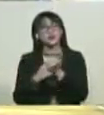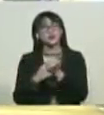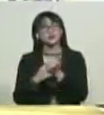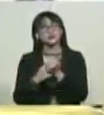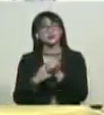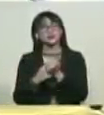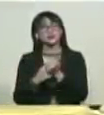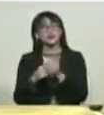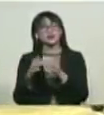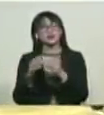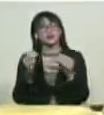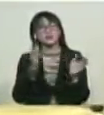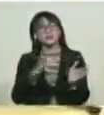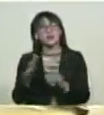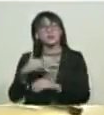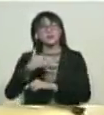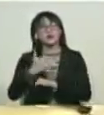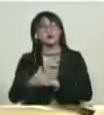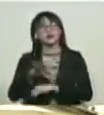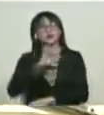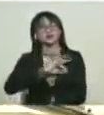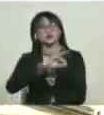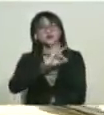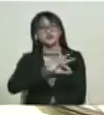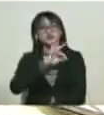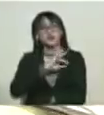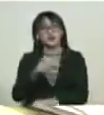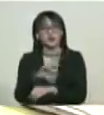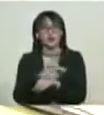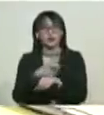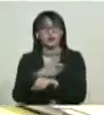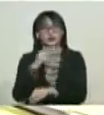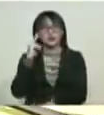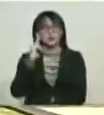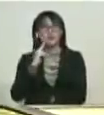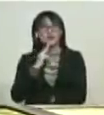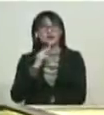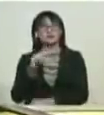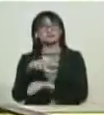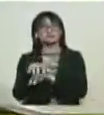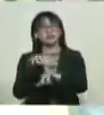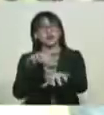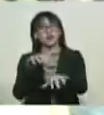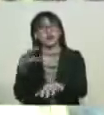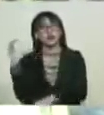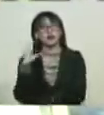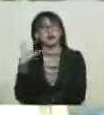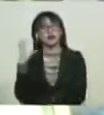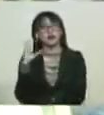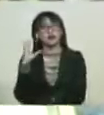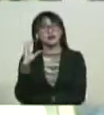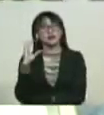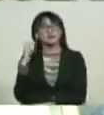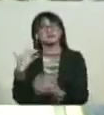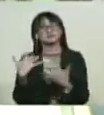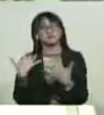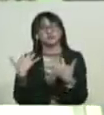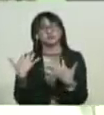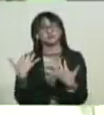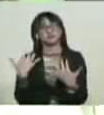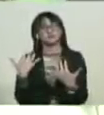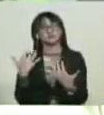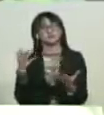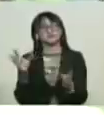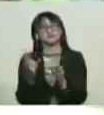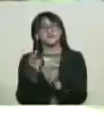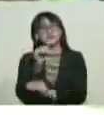a todos los planes y proyectos sociales del gobierno bolivariano para la población caraqueña y el público general. Es Javieni